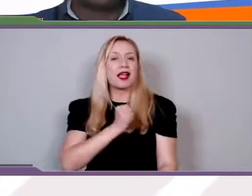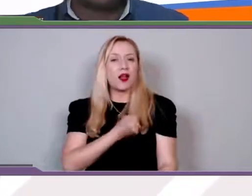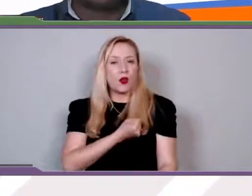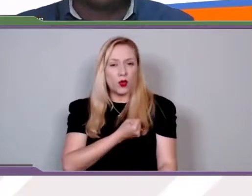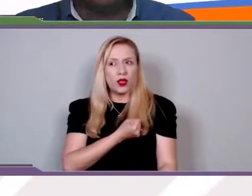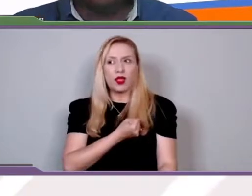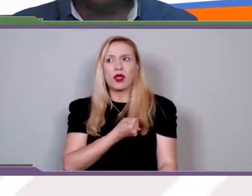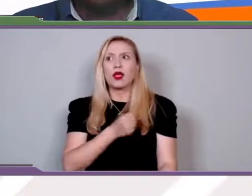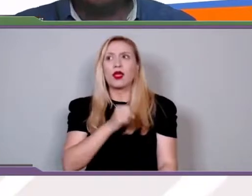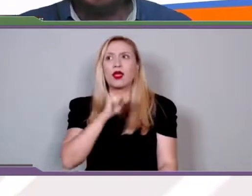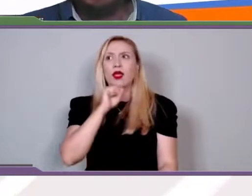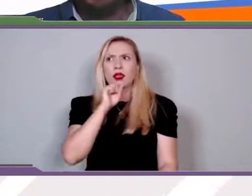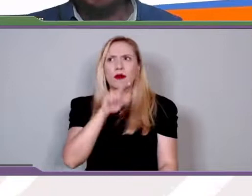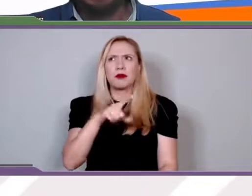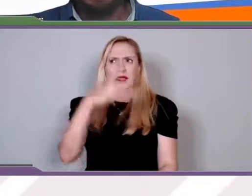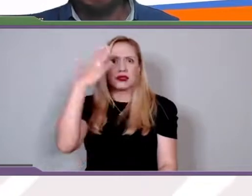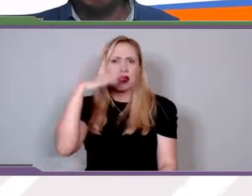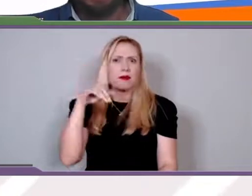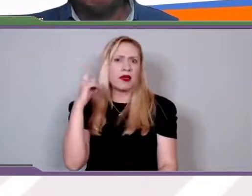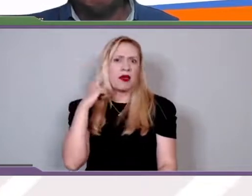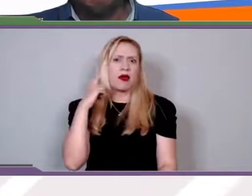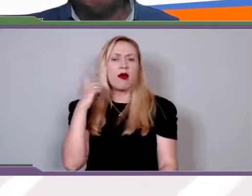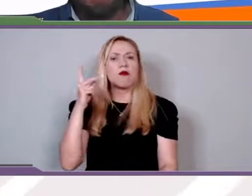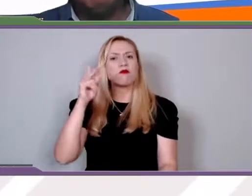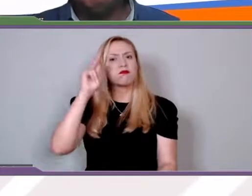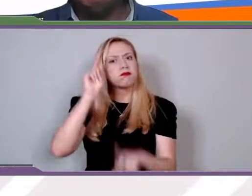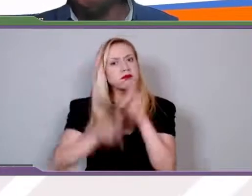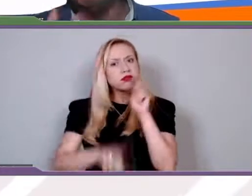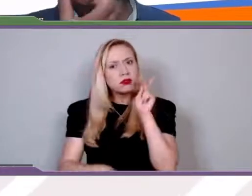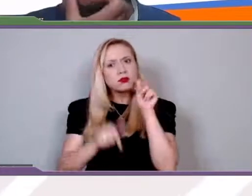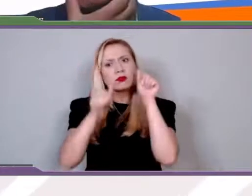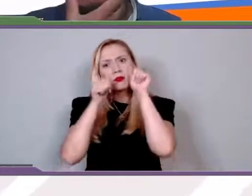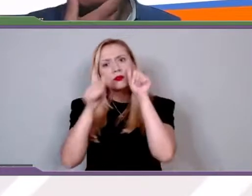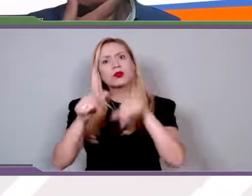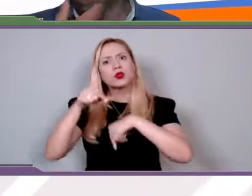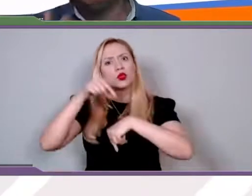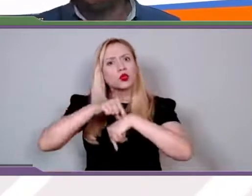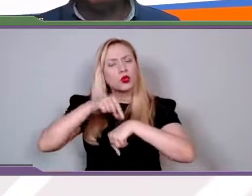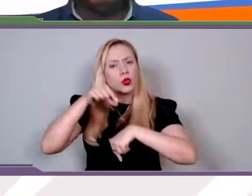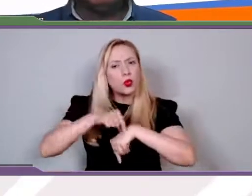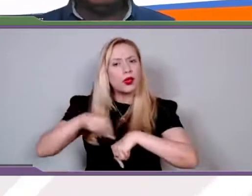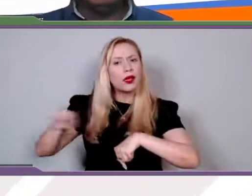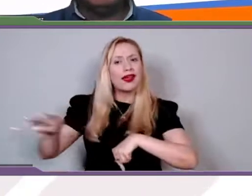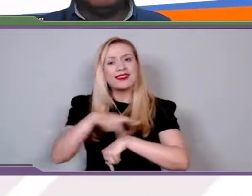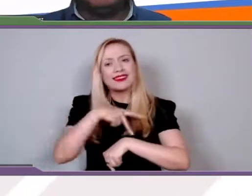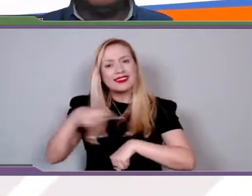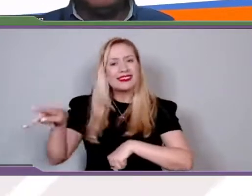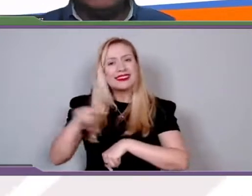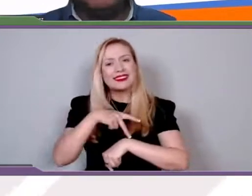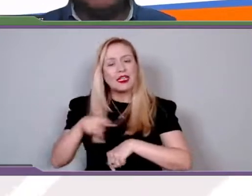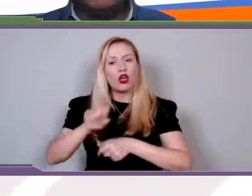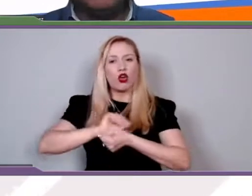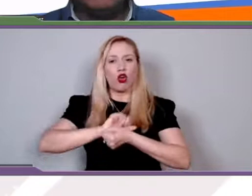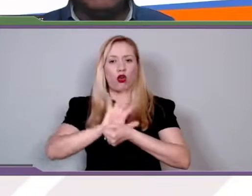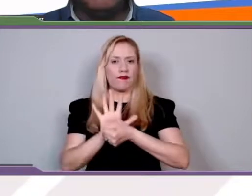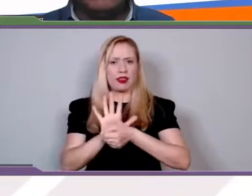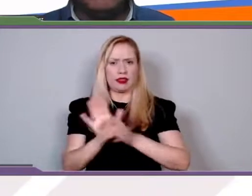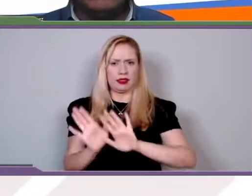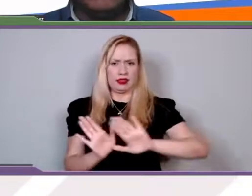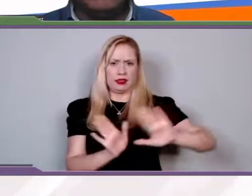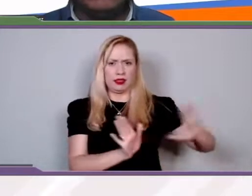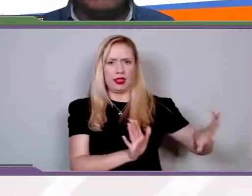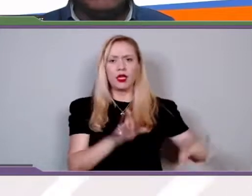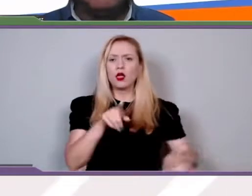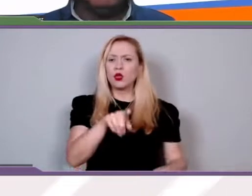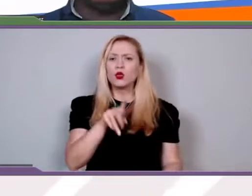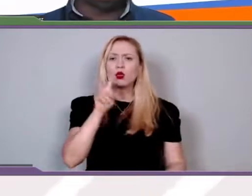se interrumpieron algunos servicios de salud comunes, digamos, no asociados a COVID para las personas mayores. Tú que estás más